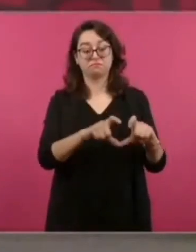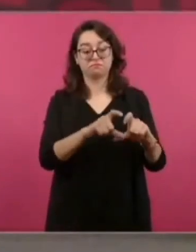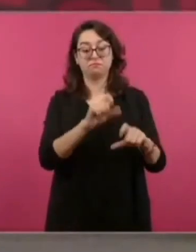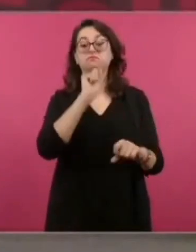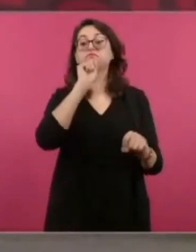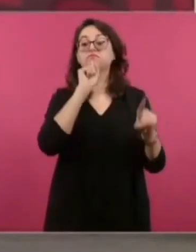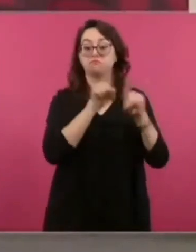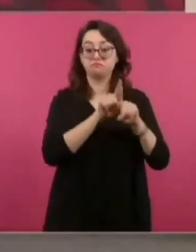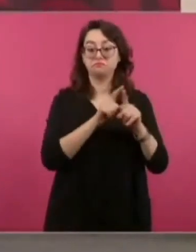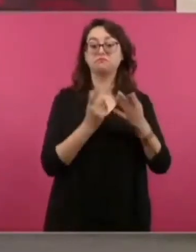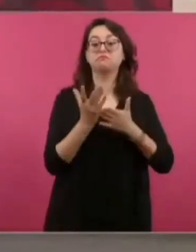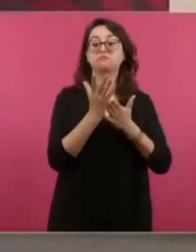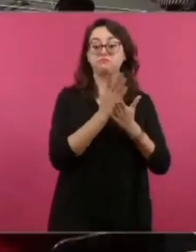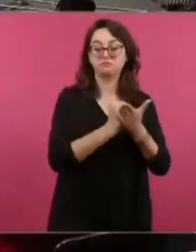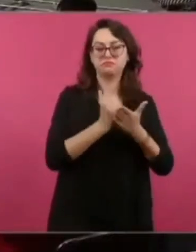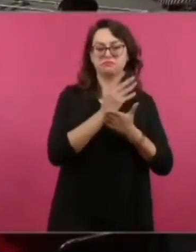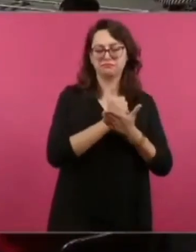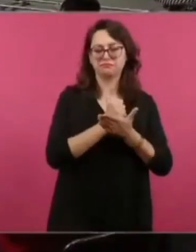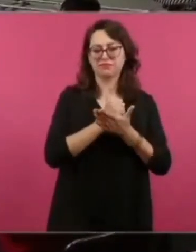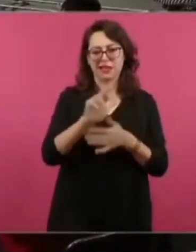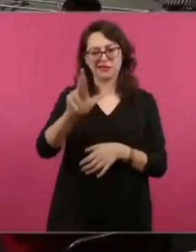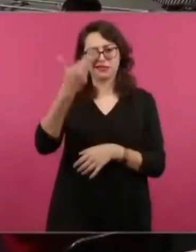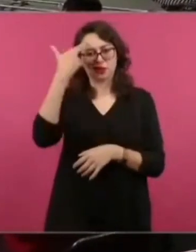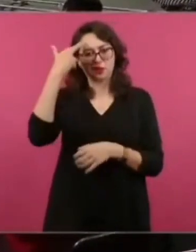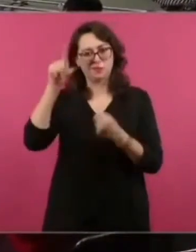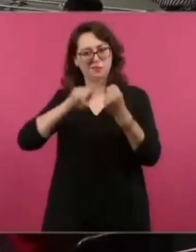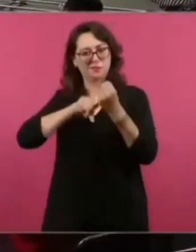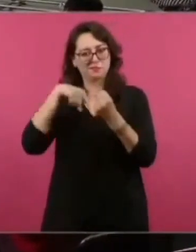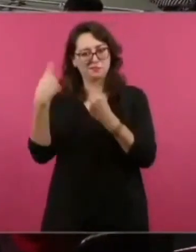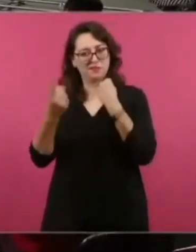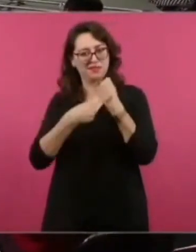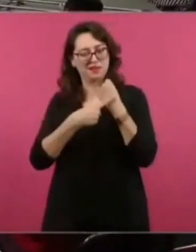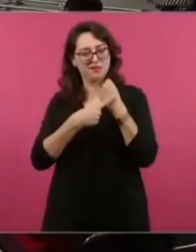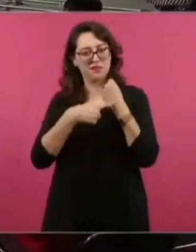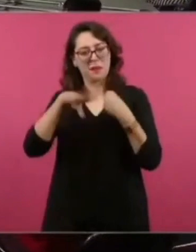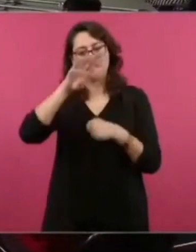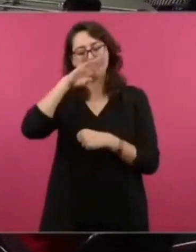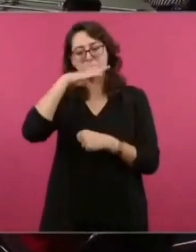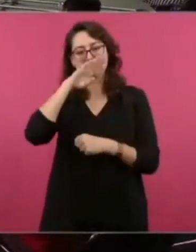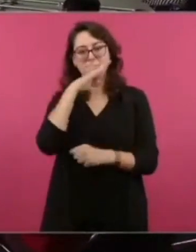bien, alcanza hasta para el pájaro.